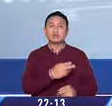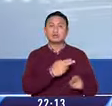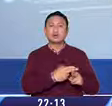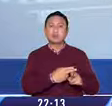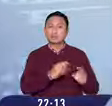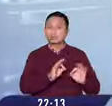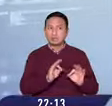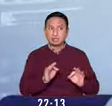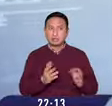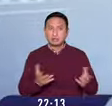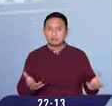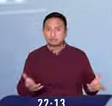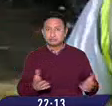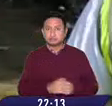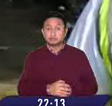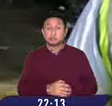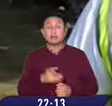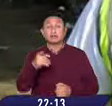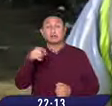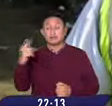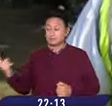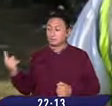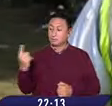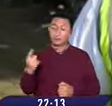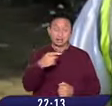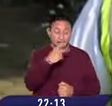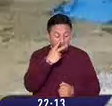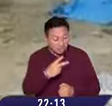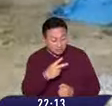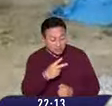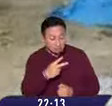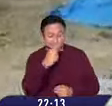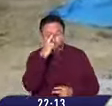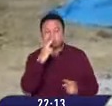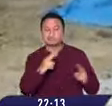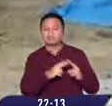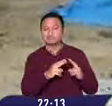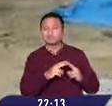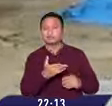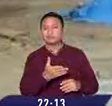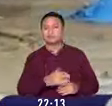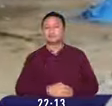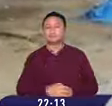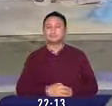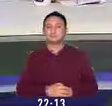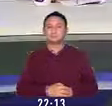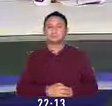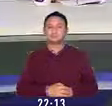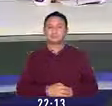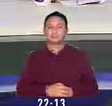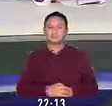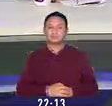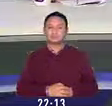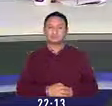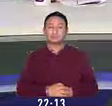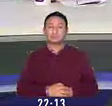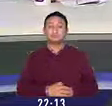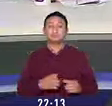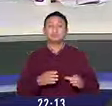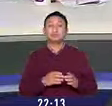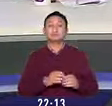señora. Llegó un conocido y la pudo reconocer. Informó Julio César Saura. En el sector